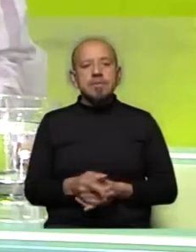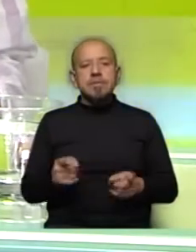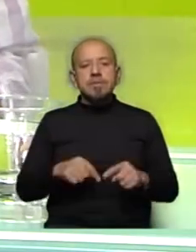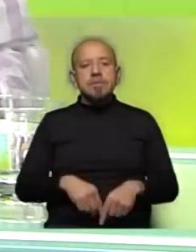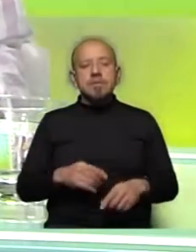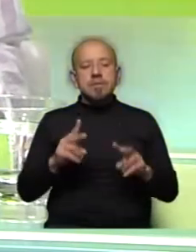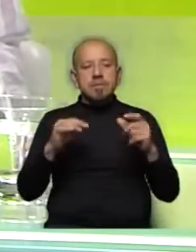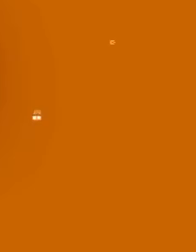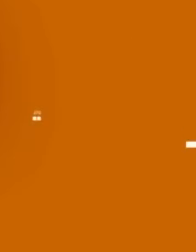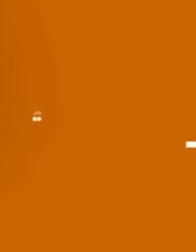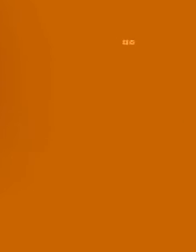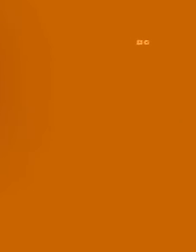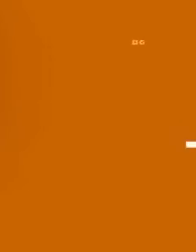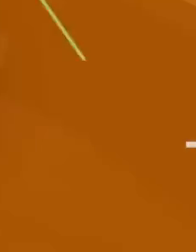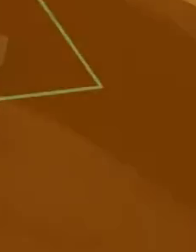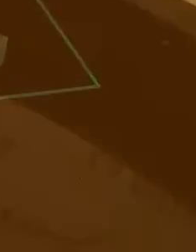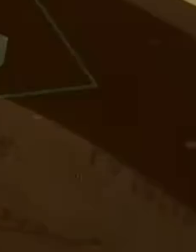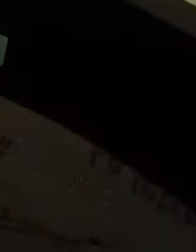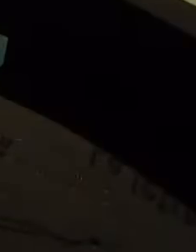pausa hablamos de salud No se